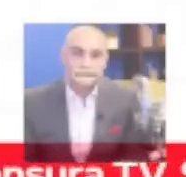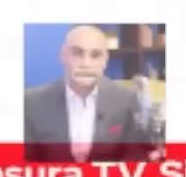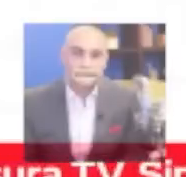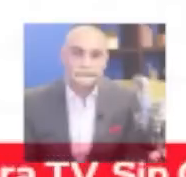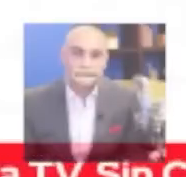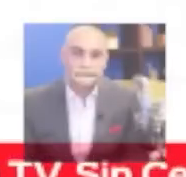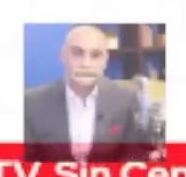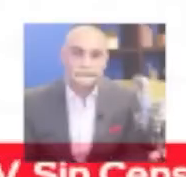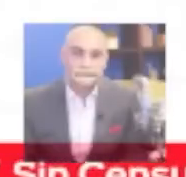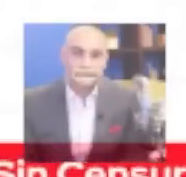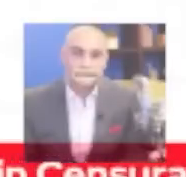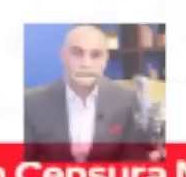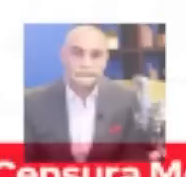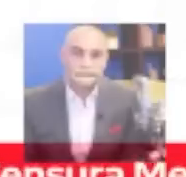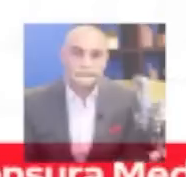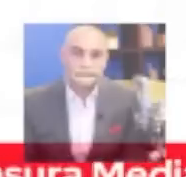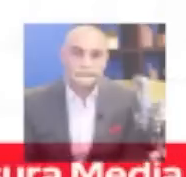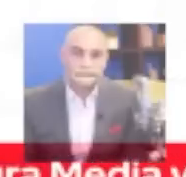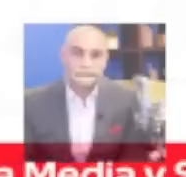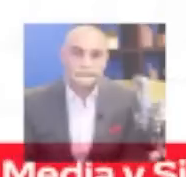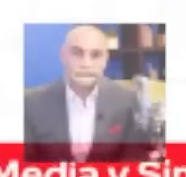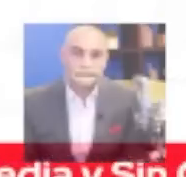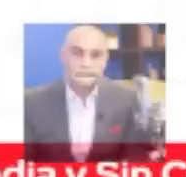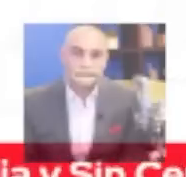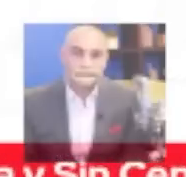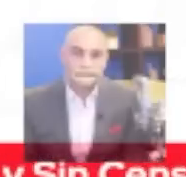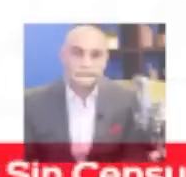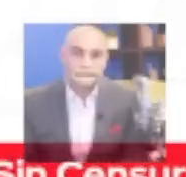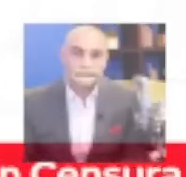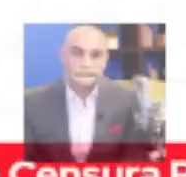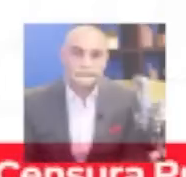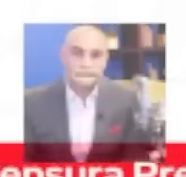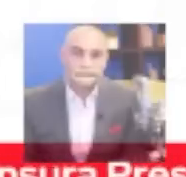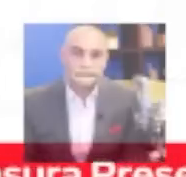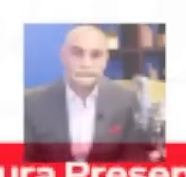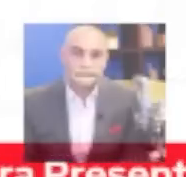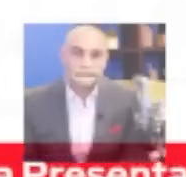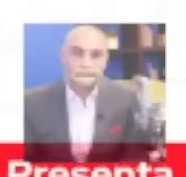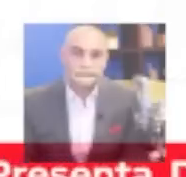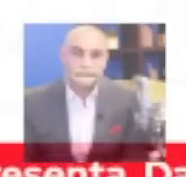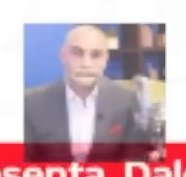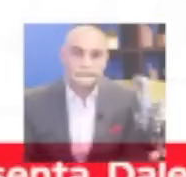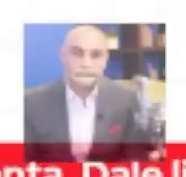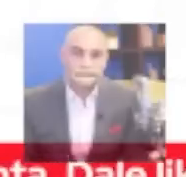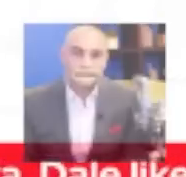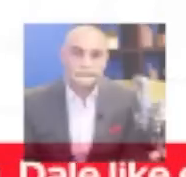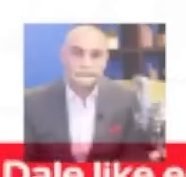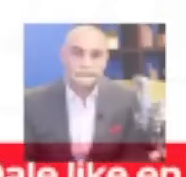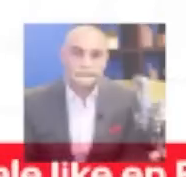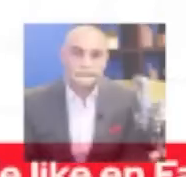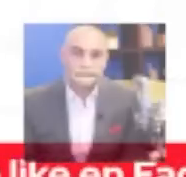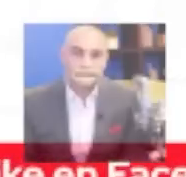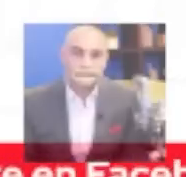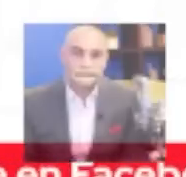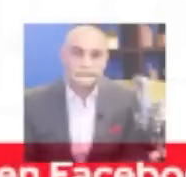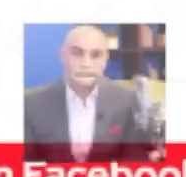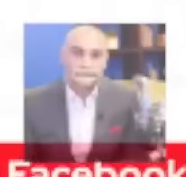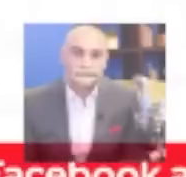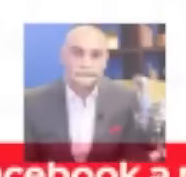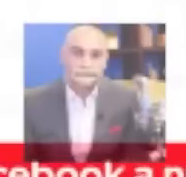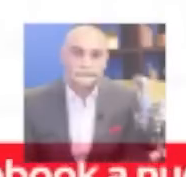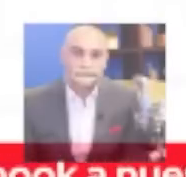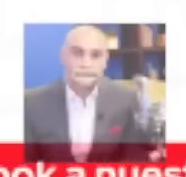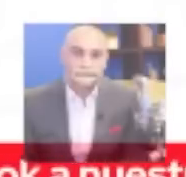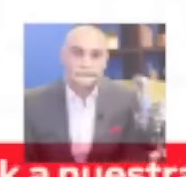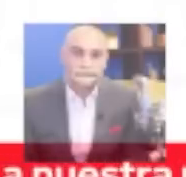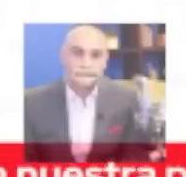por ejemplo en el artículo en su concepto noveno de invalidez cuestiona la forma en que el ejecutivo Federal ejerce